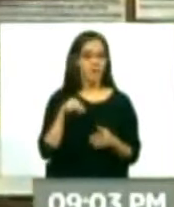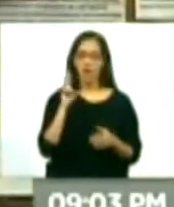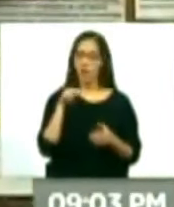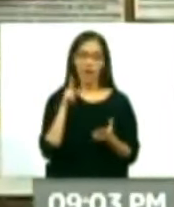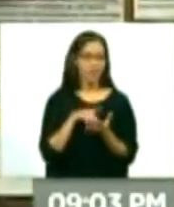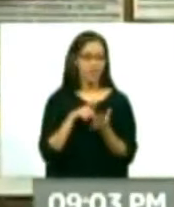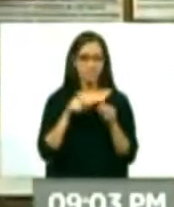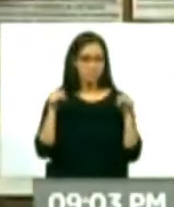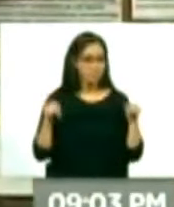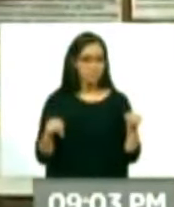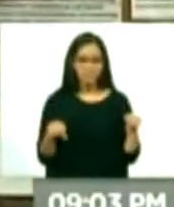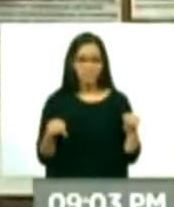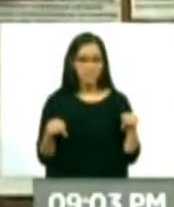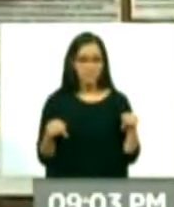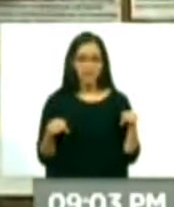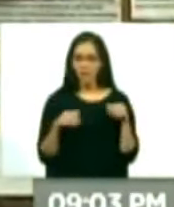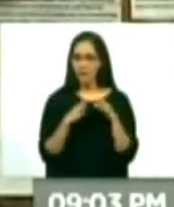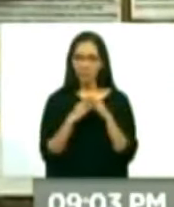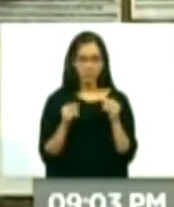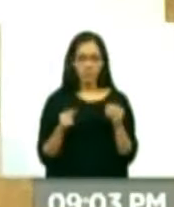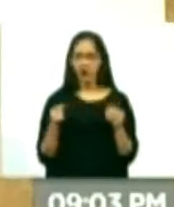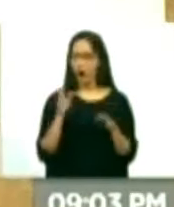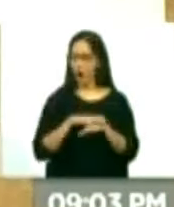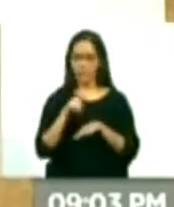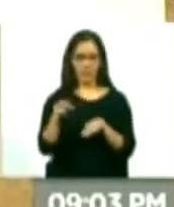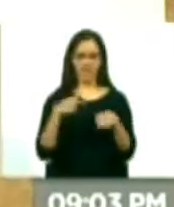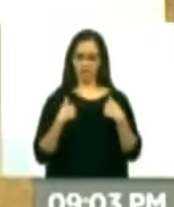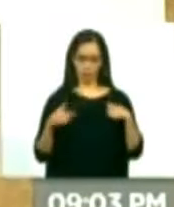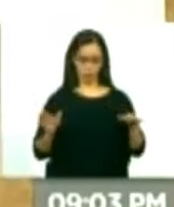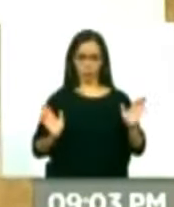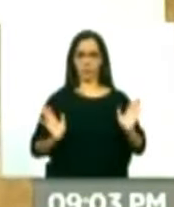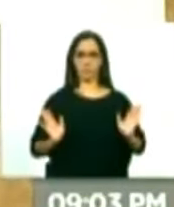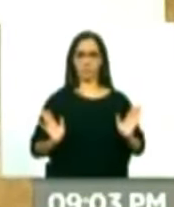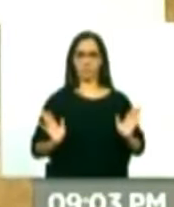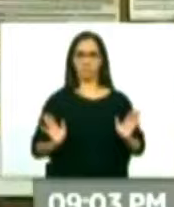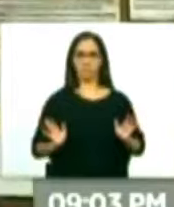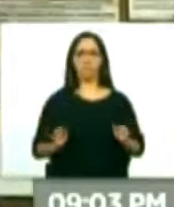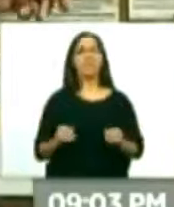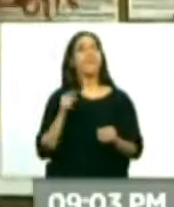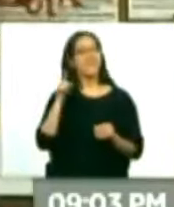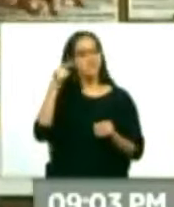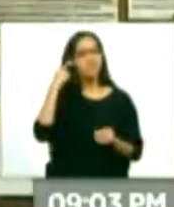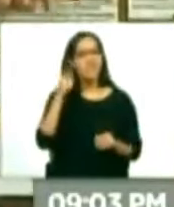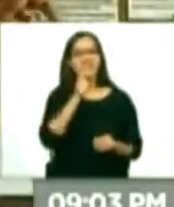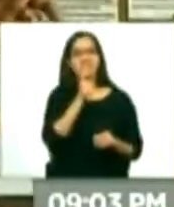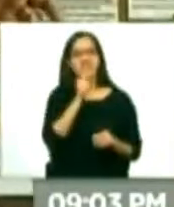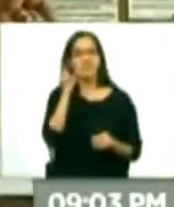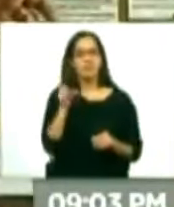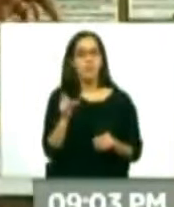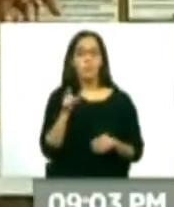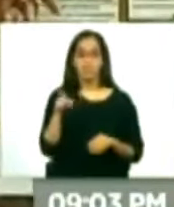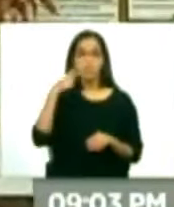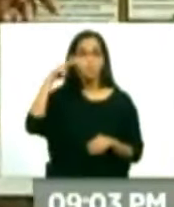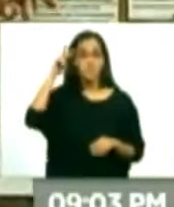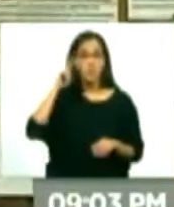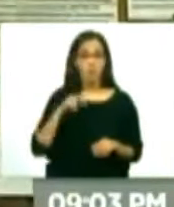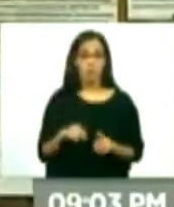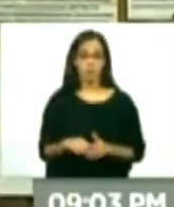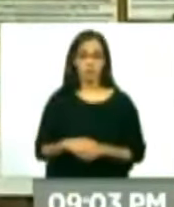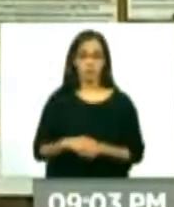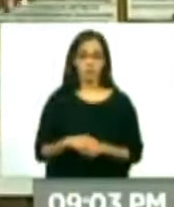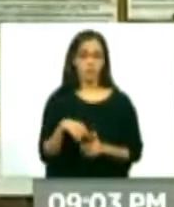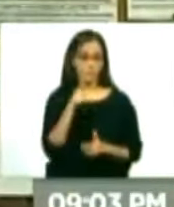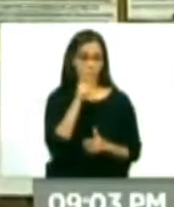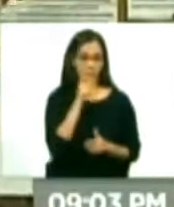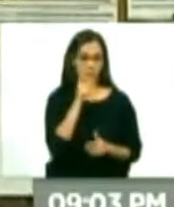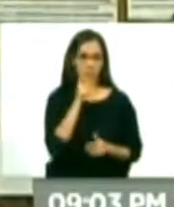aquí. Todos los demás tienen la culpa menos él. Ahora, ellos saben quién es este, porque este es un pillo. Pregúntenle